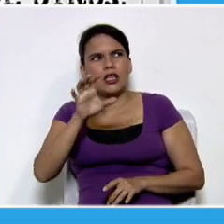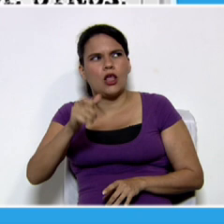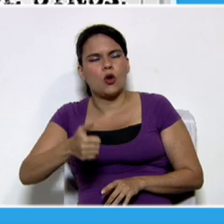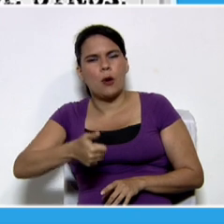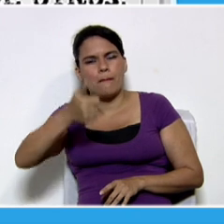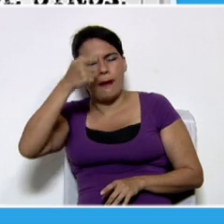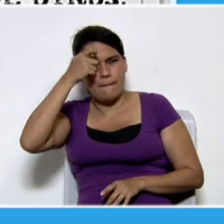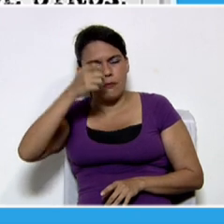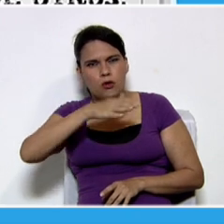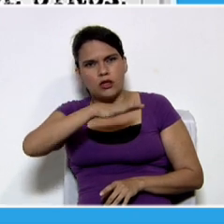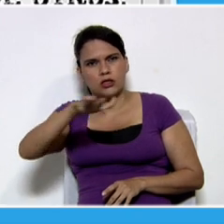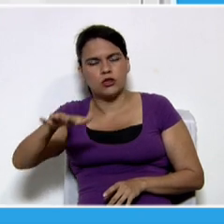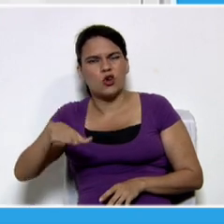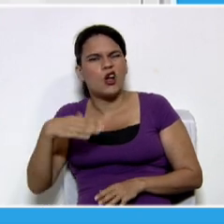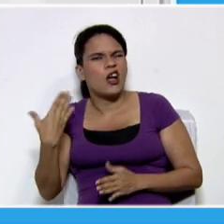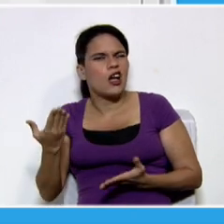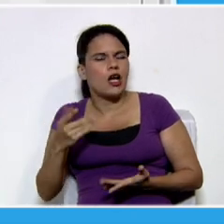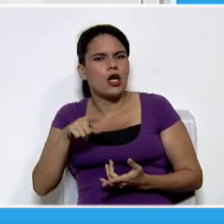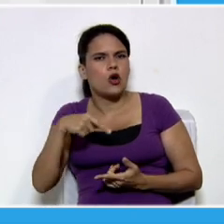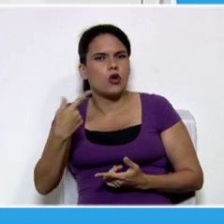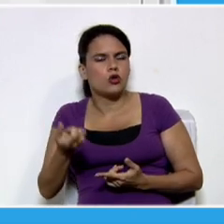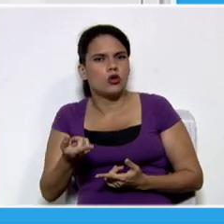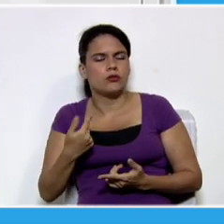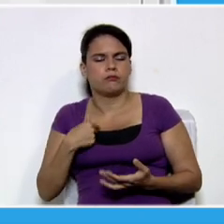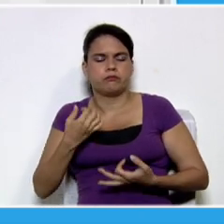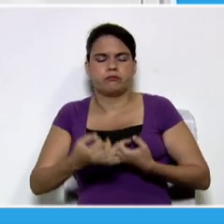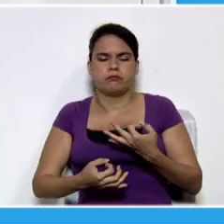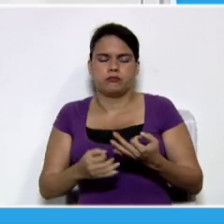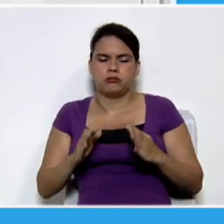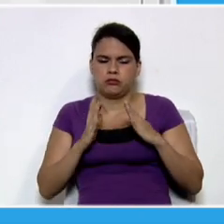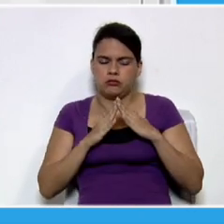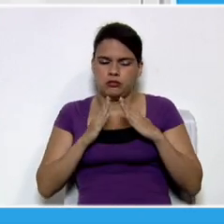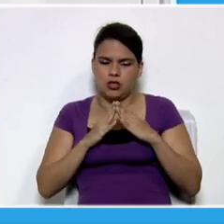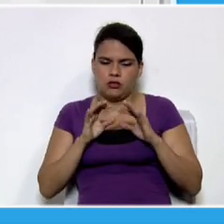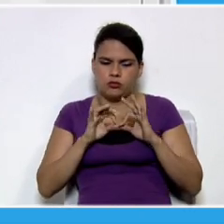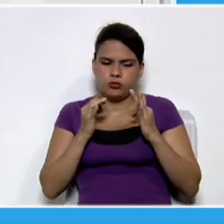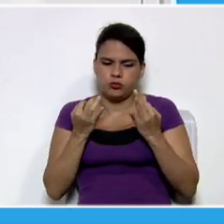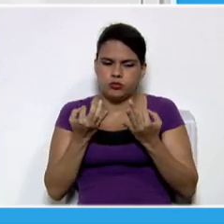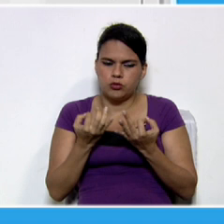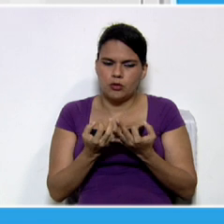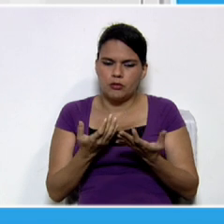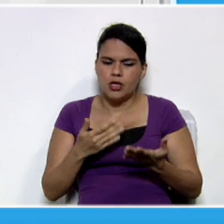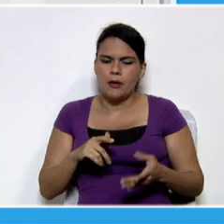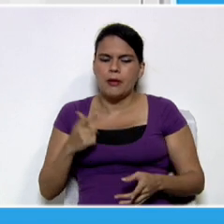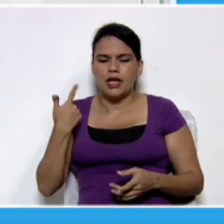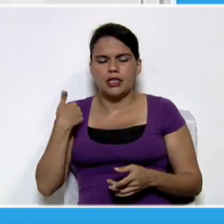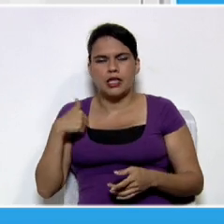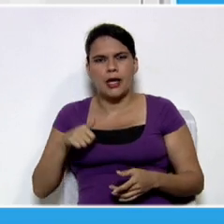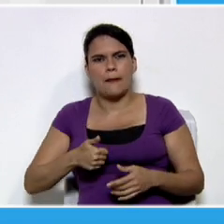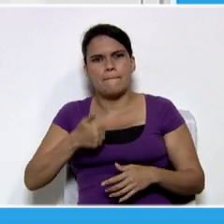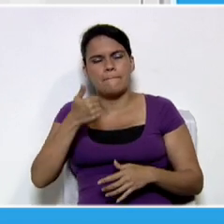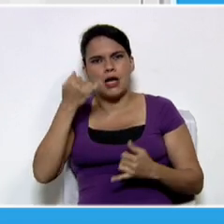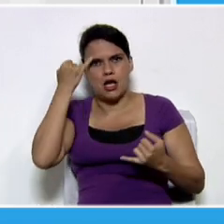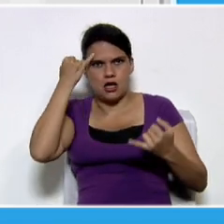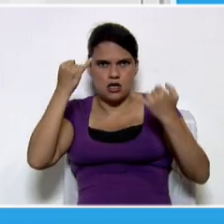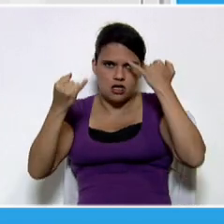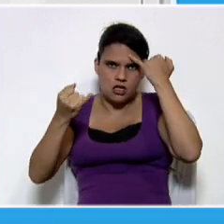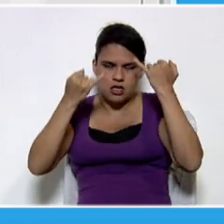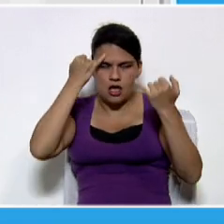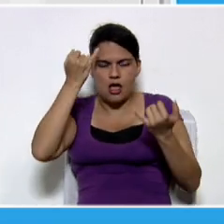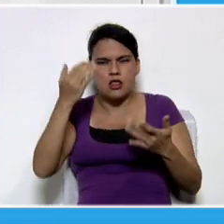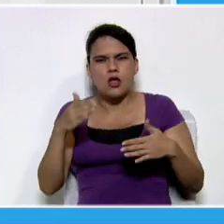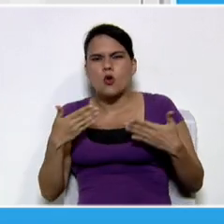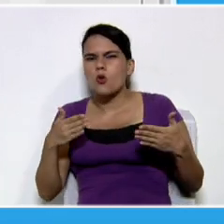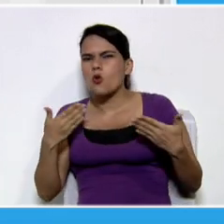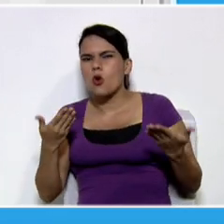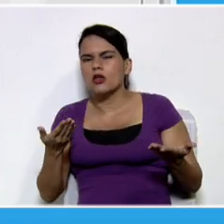otros. Te sugiero que socialices en casa con tus familiares para que tengas más ideas acerca de cuál